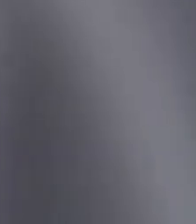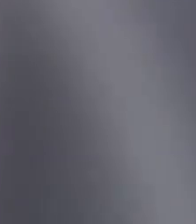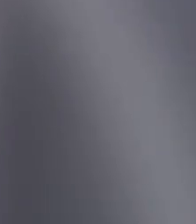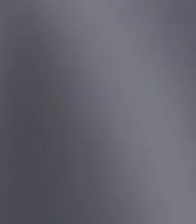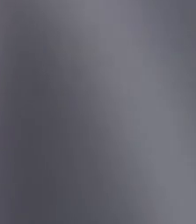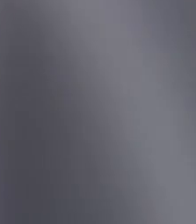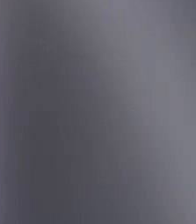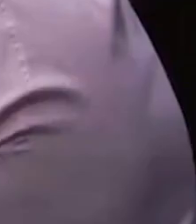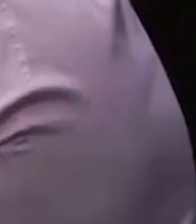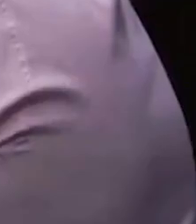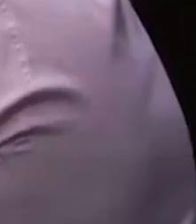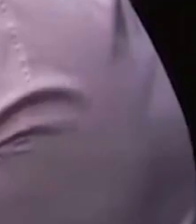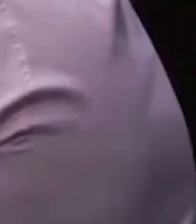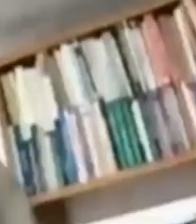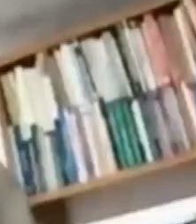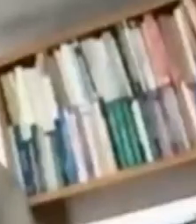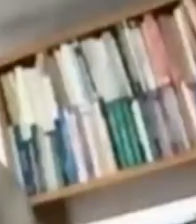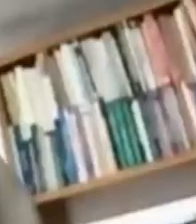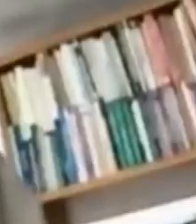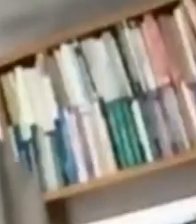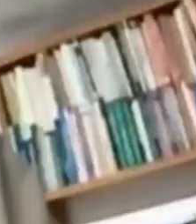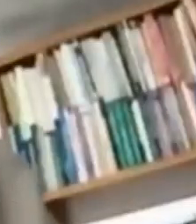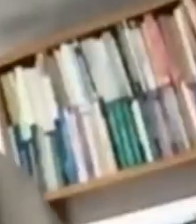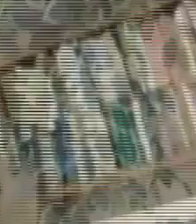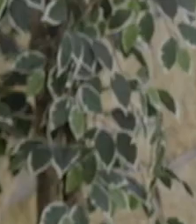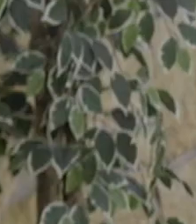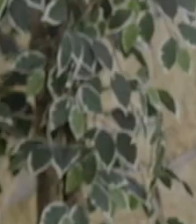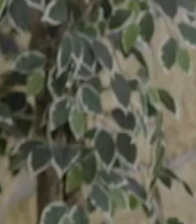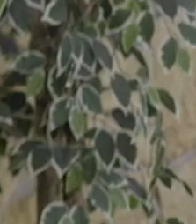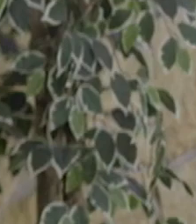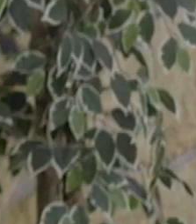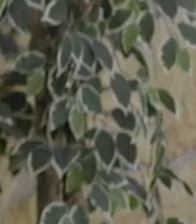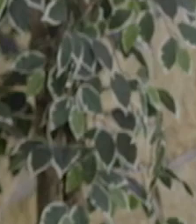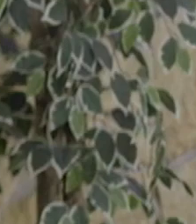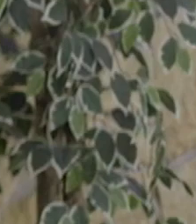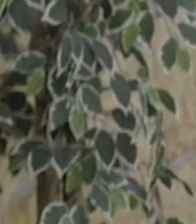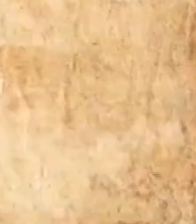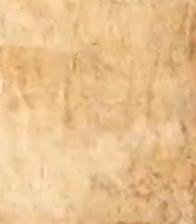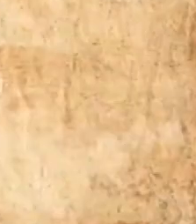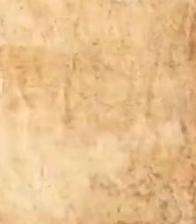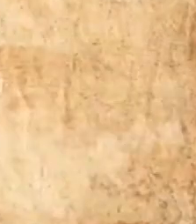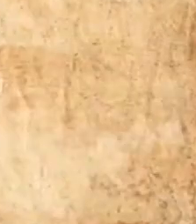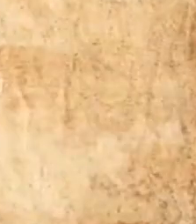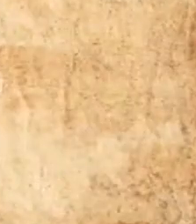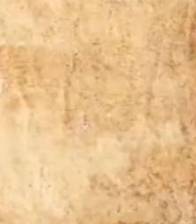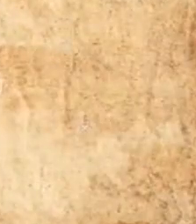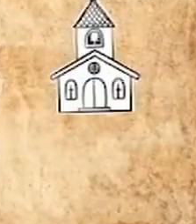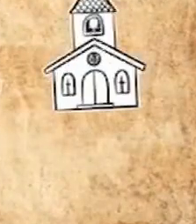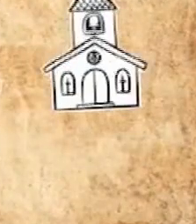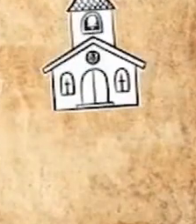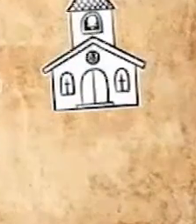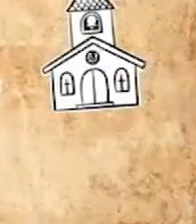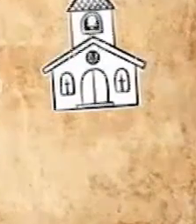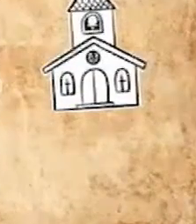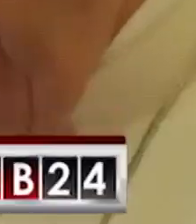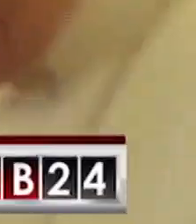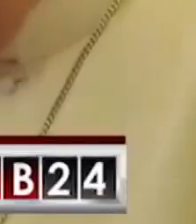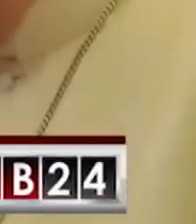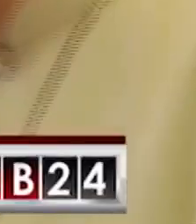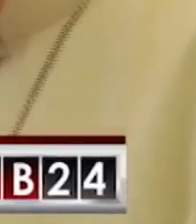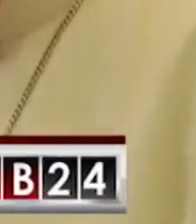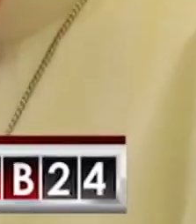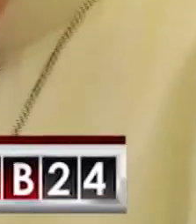¿Cuál pandemia? Pero no podemos ignorar los hechos solo porque no nos gustan o porque no estamos de acuerdo con ellos. Si un Estado se compromete